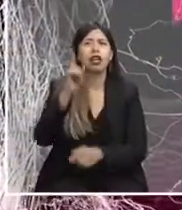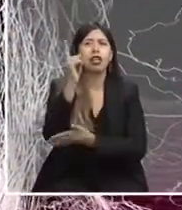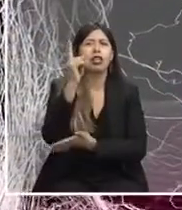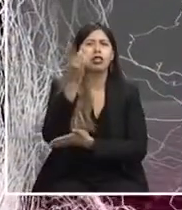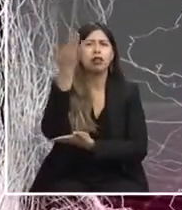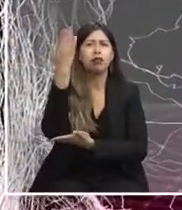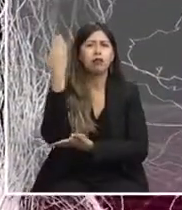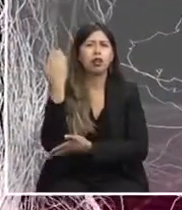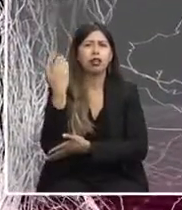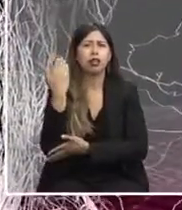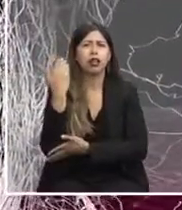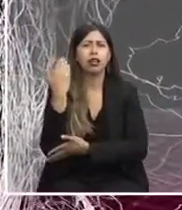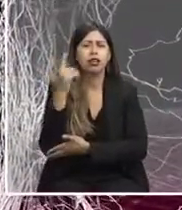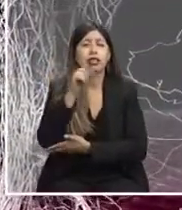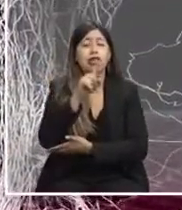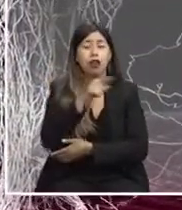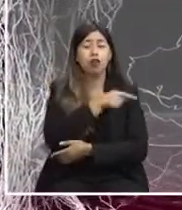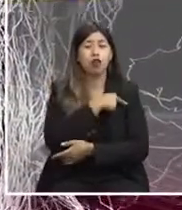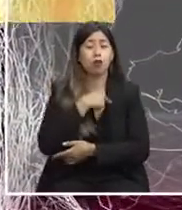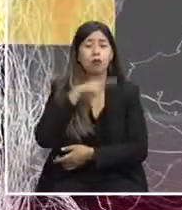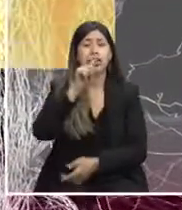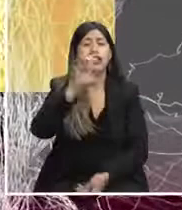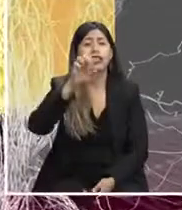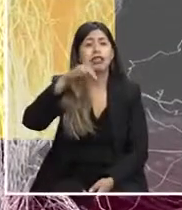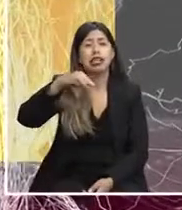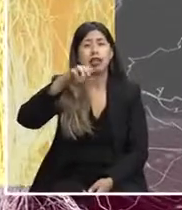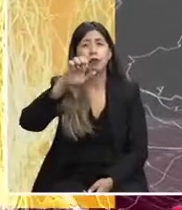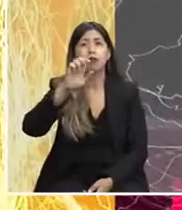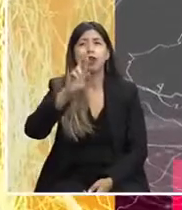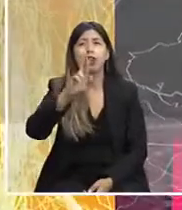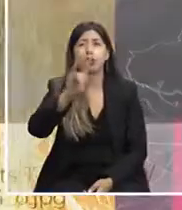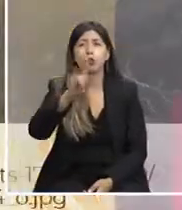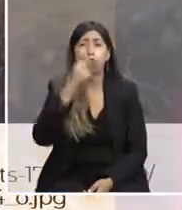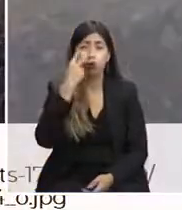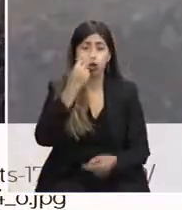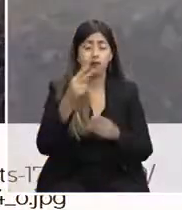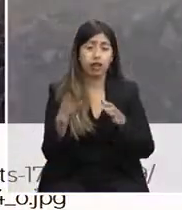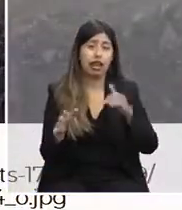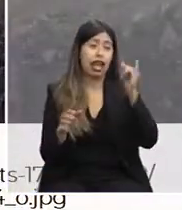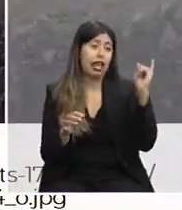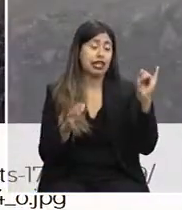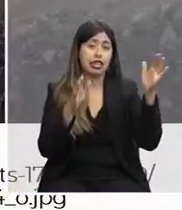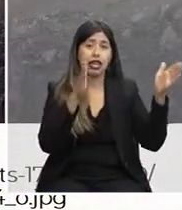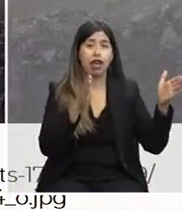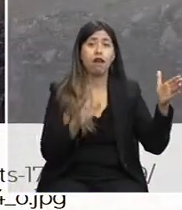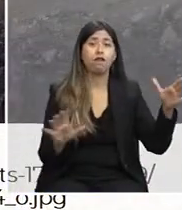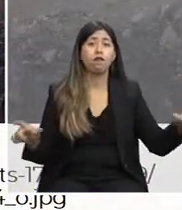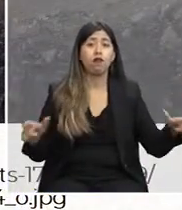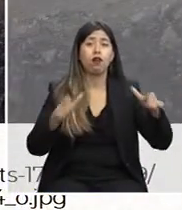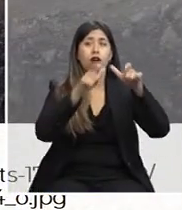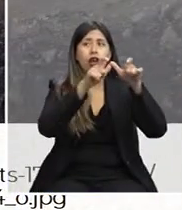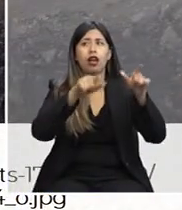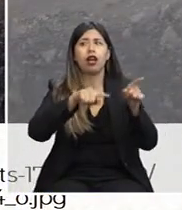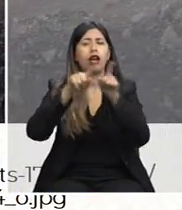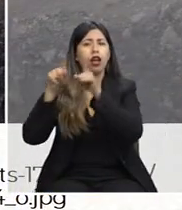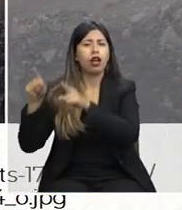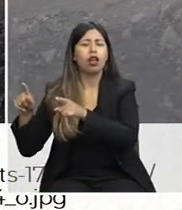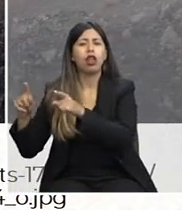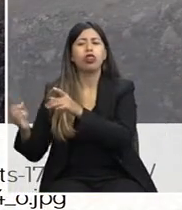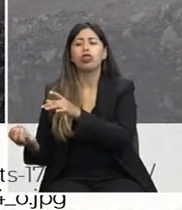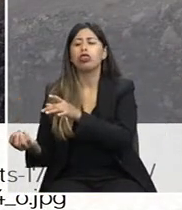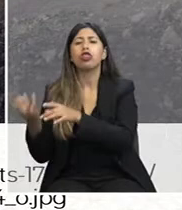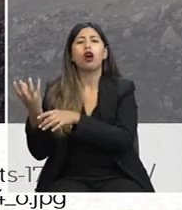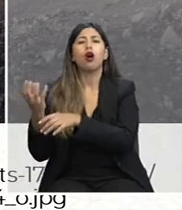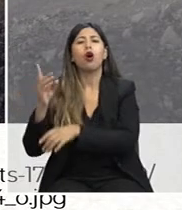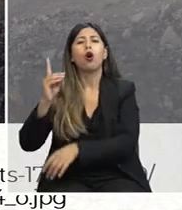hecho, hace un poquito más de un mes atrás. Pueden ver la imagen a la izquierda del volcán, a la derecha, un domo de lava.